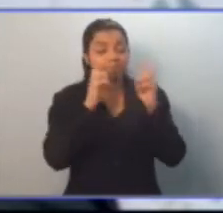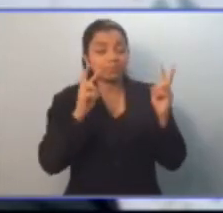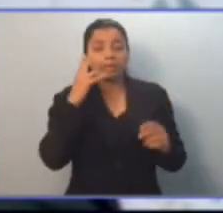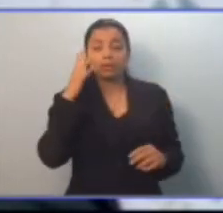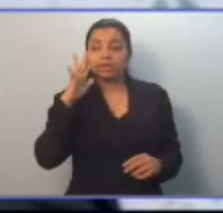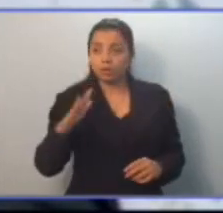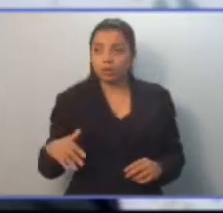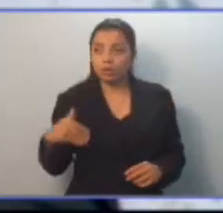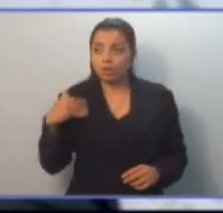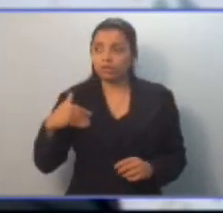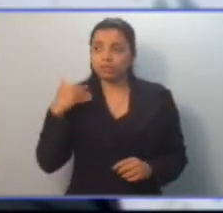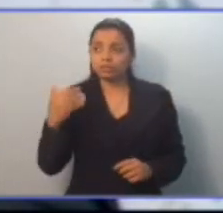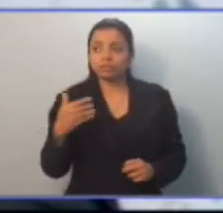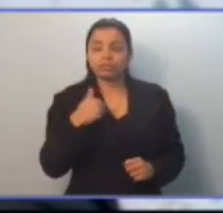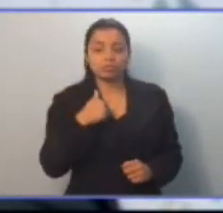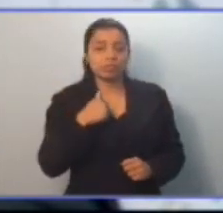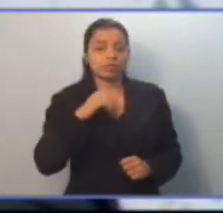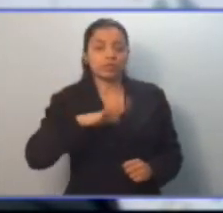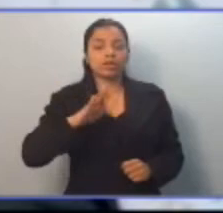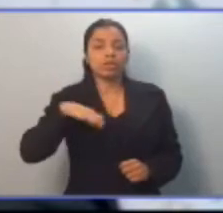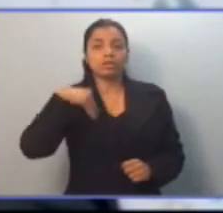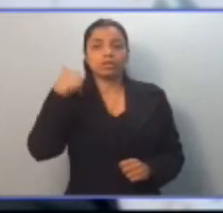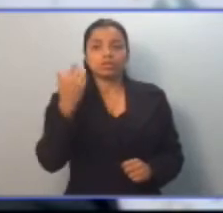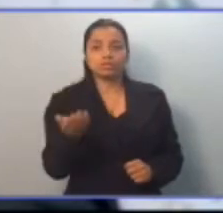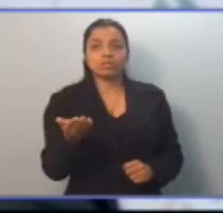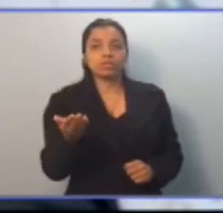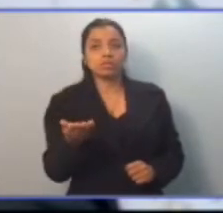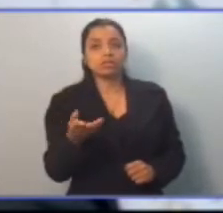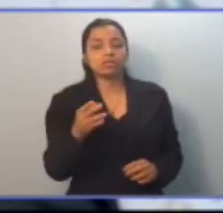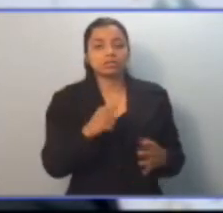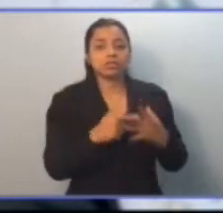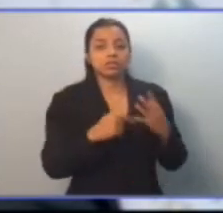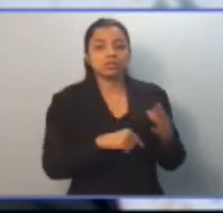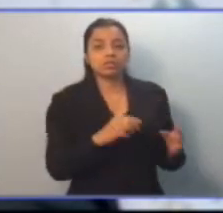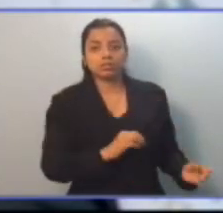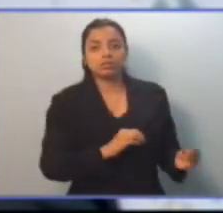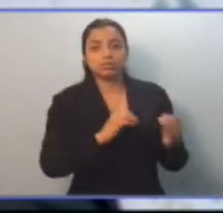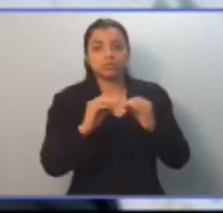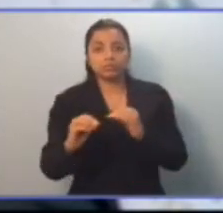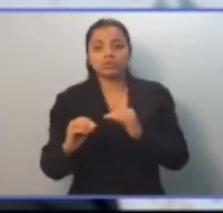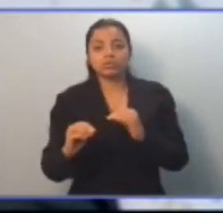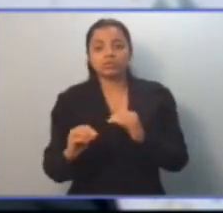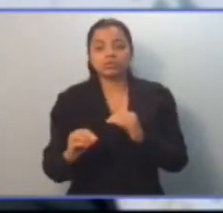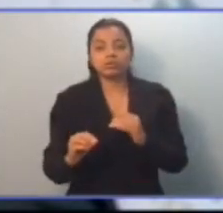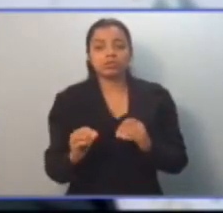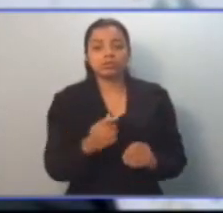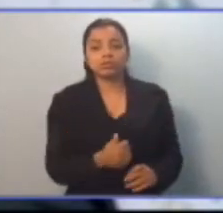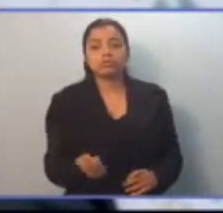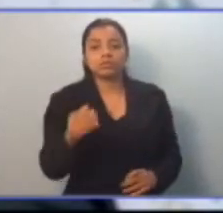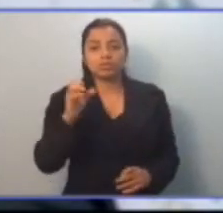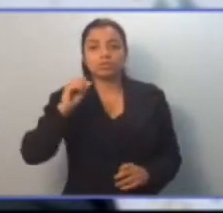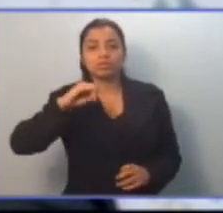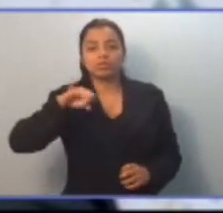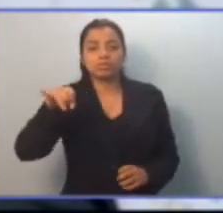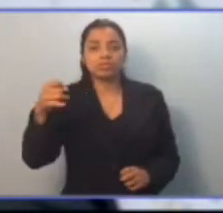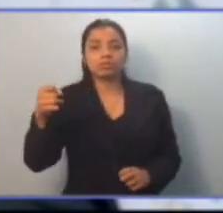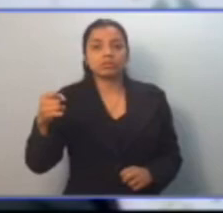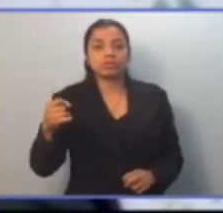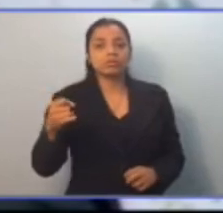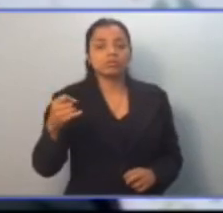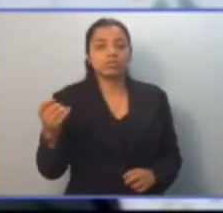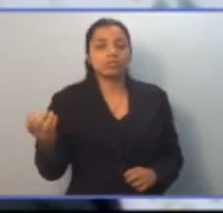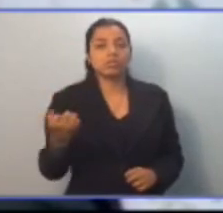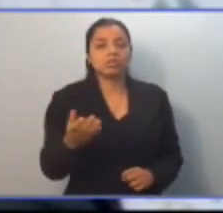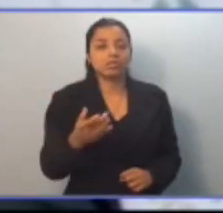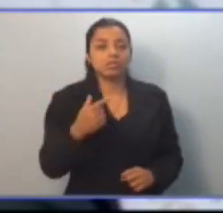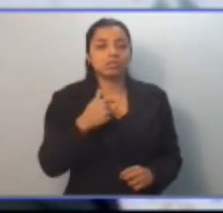años. Posteriormente a ello, con esta implementación de los traslados que hizo la Honorable Corte Suprema de Justicia,